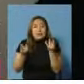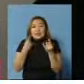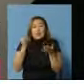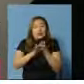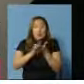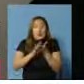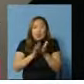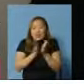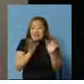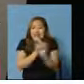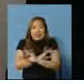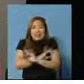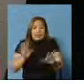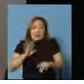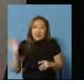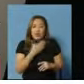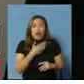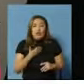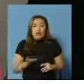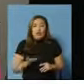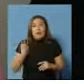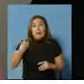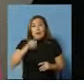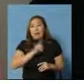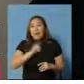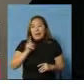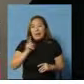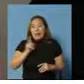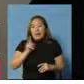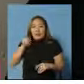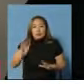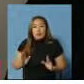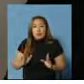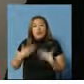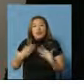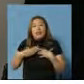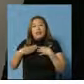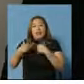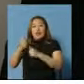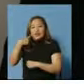situaciones extremas en todo terreno. Pero en ese caso puntual hay que apuntar a la vida.